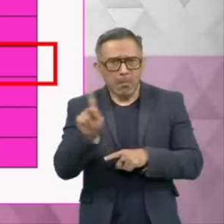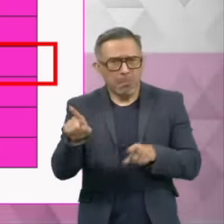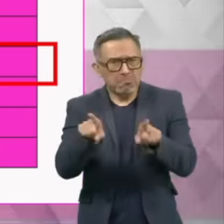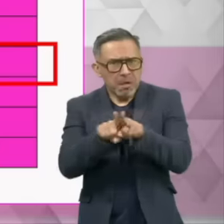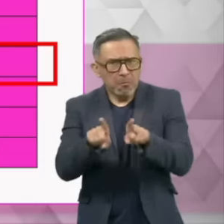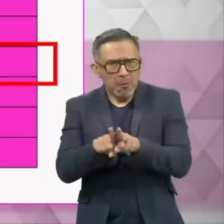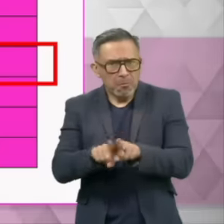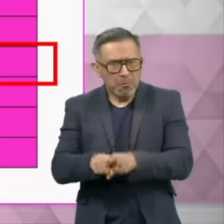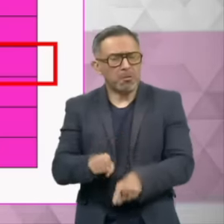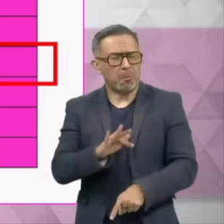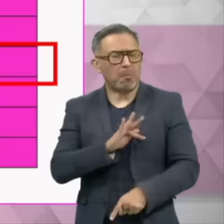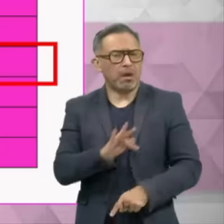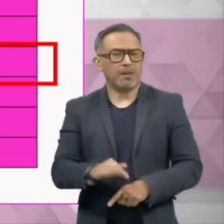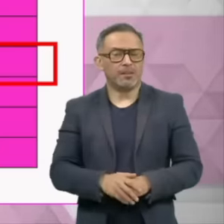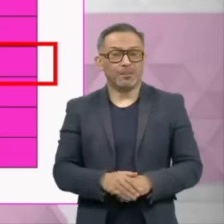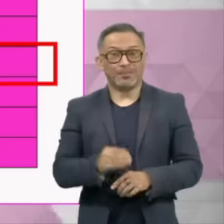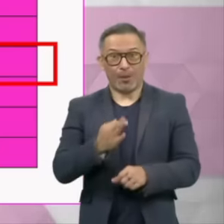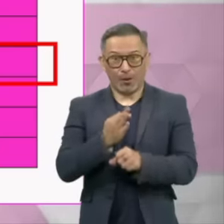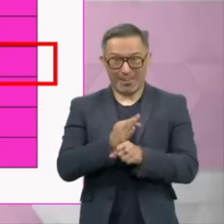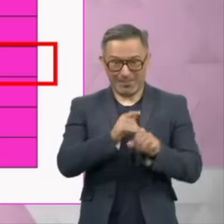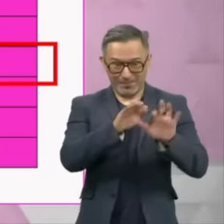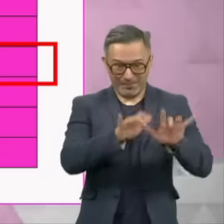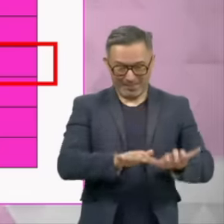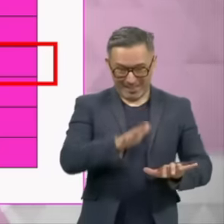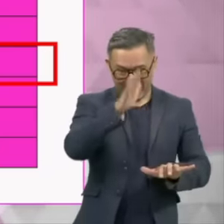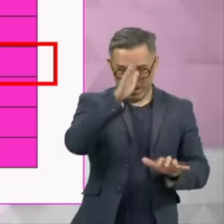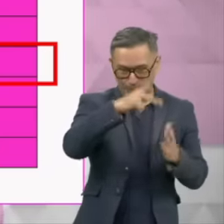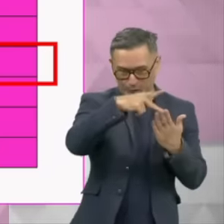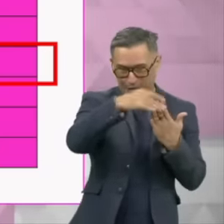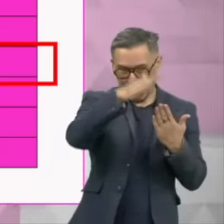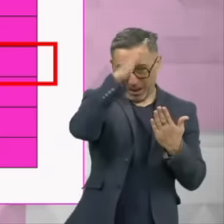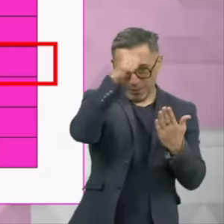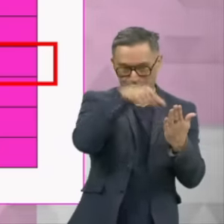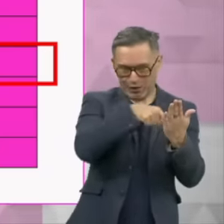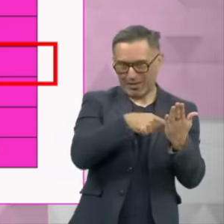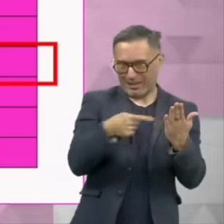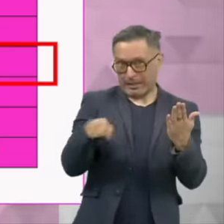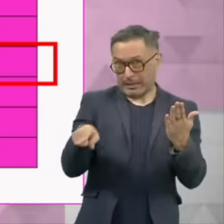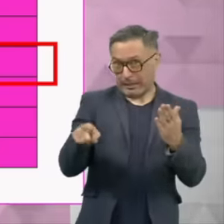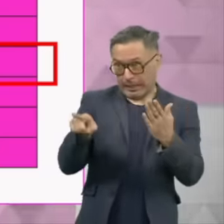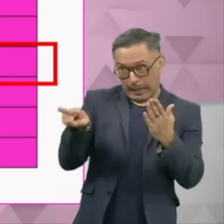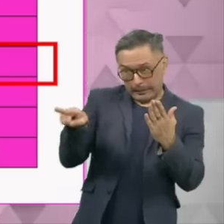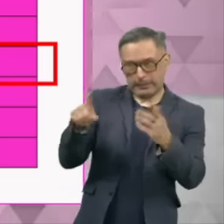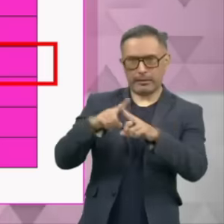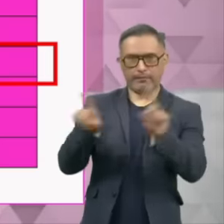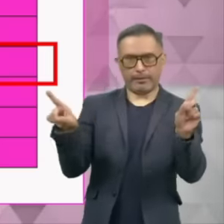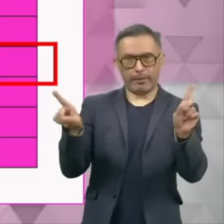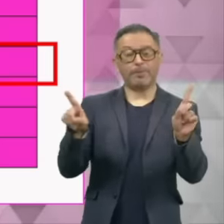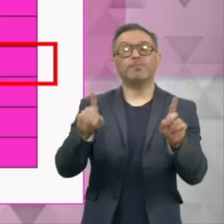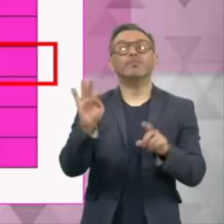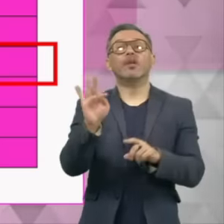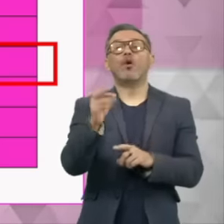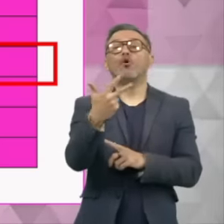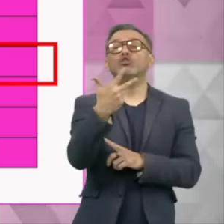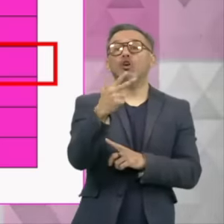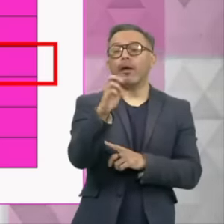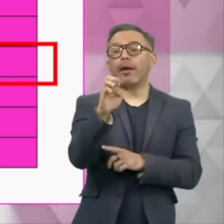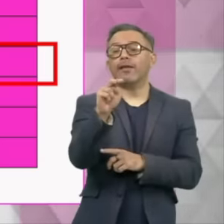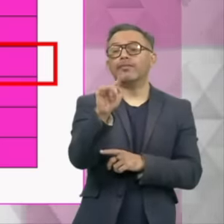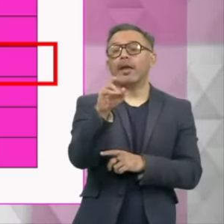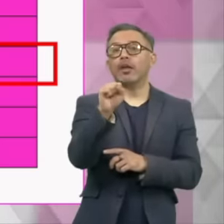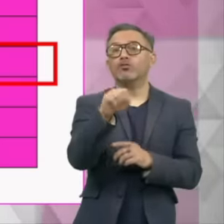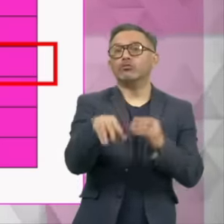a diferencia del proyecto de acuerdo, si en lugar de sumar 8 enteros a cada partido político